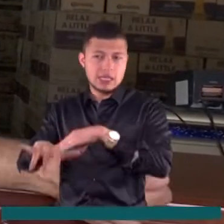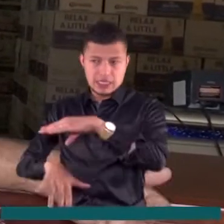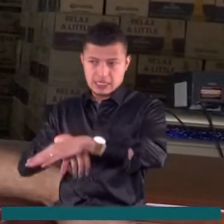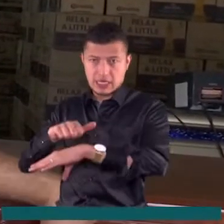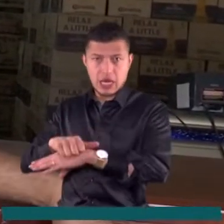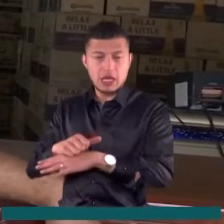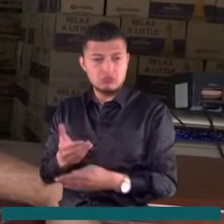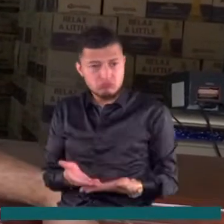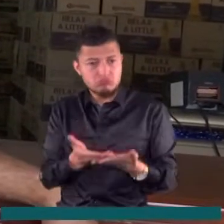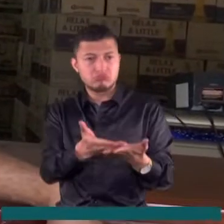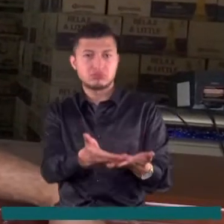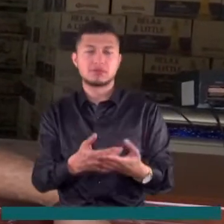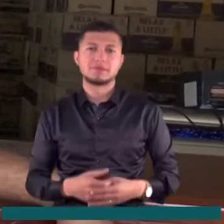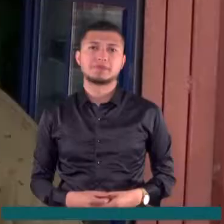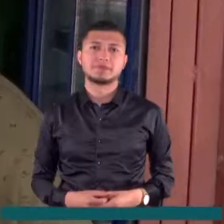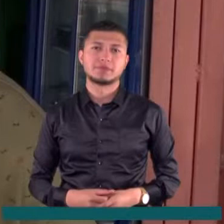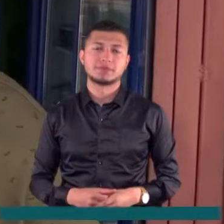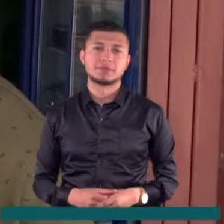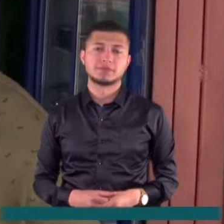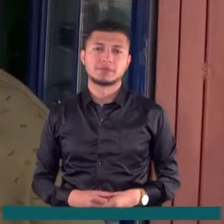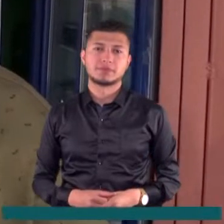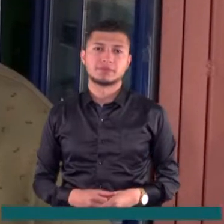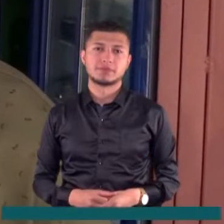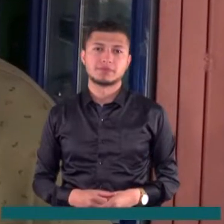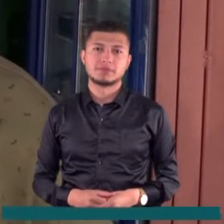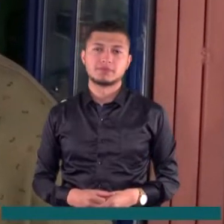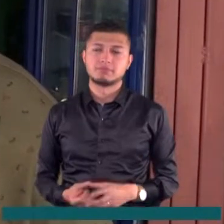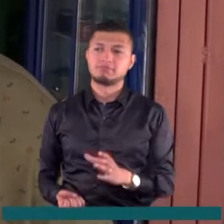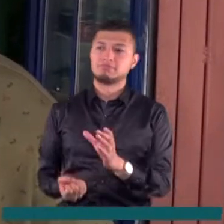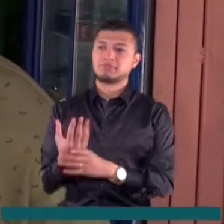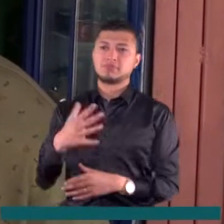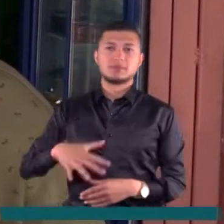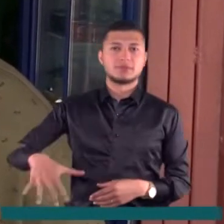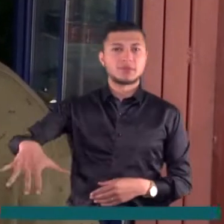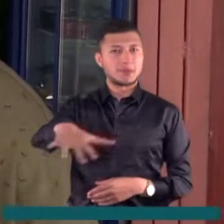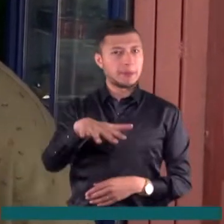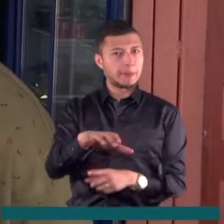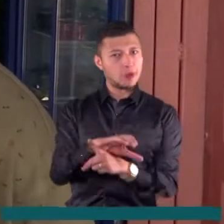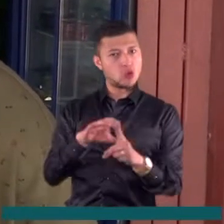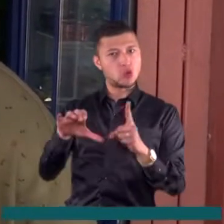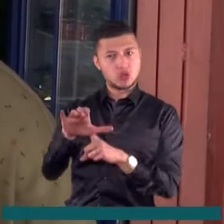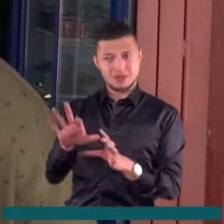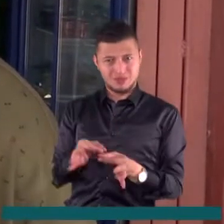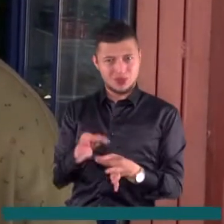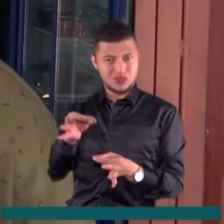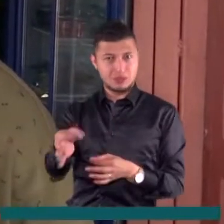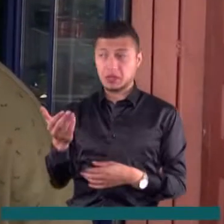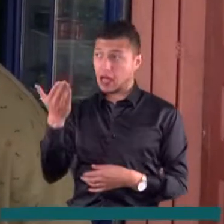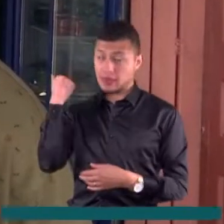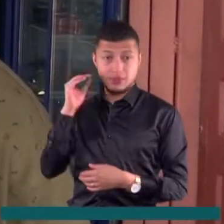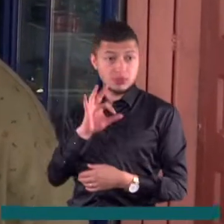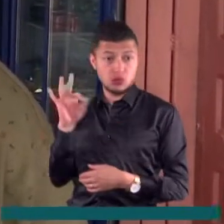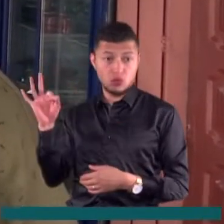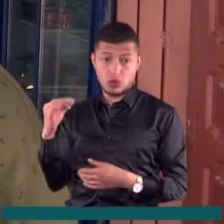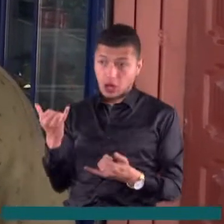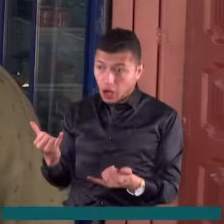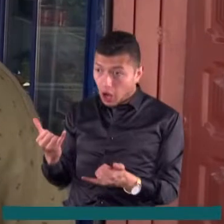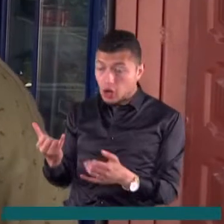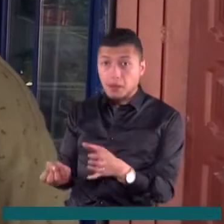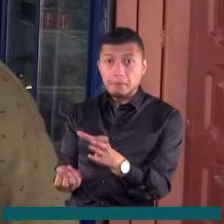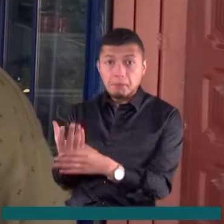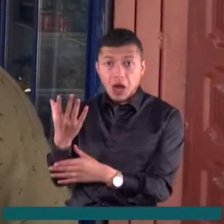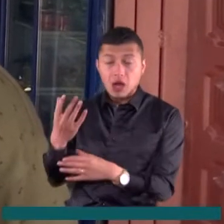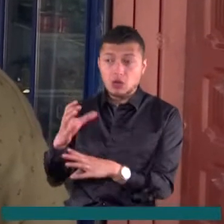las reciclamos y se las entregamos a ellos se está creando una cultura dentro del municipio que no la ha